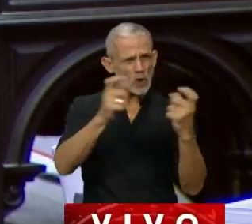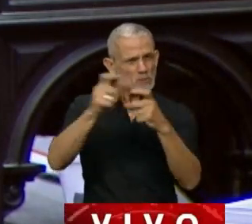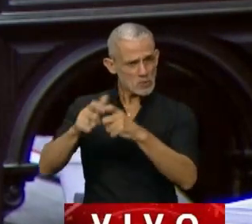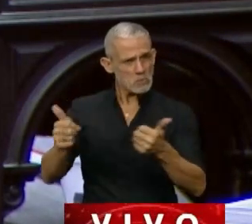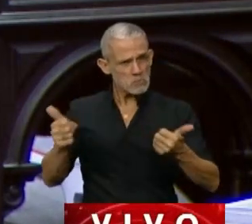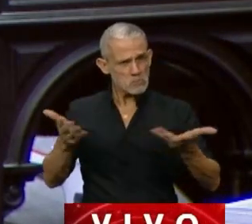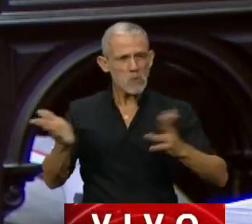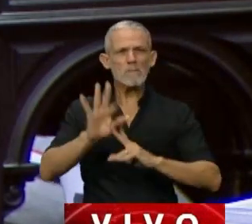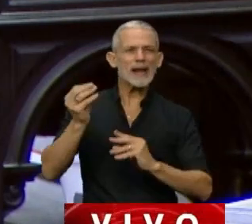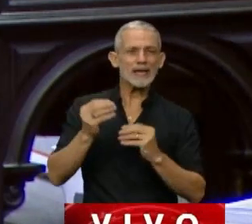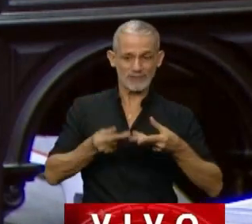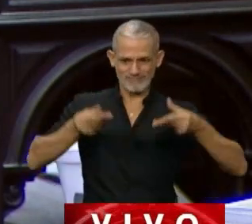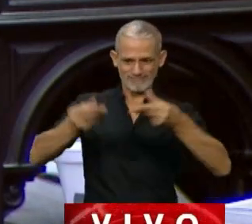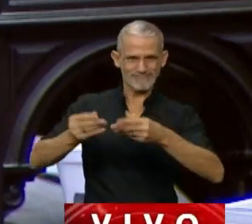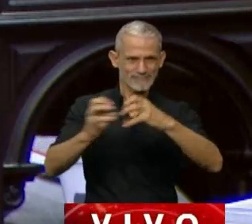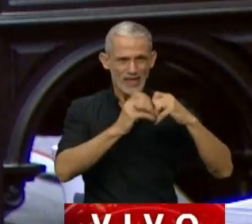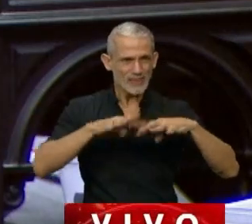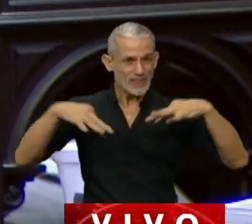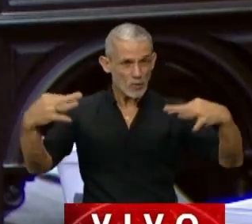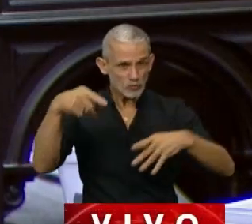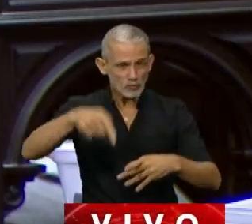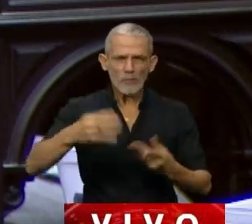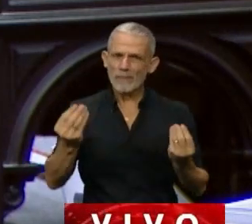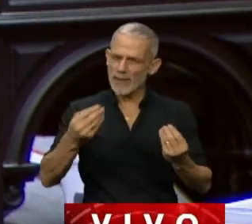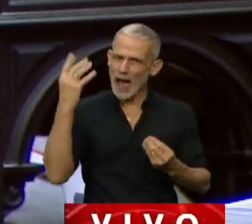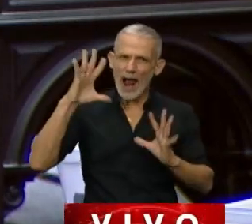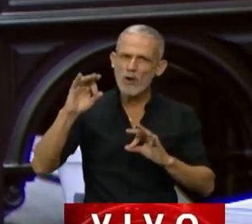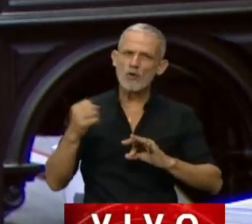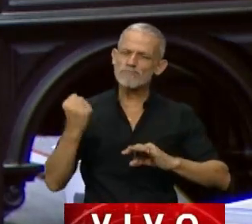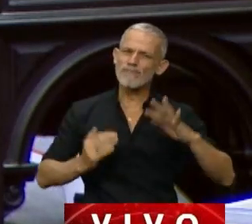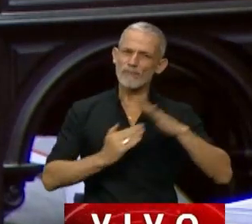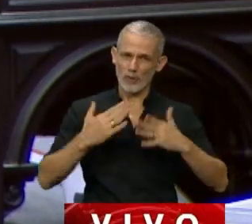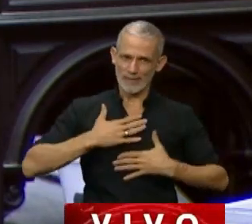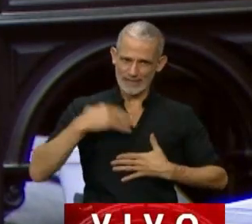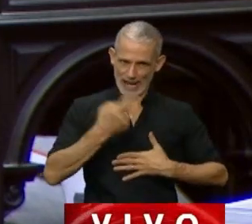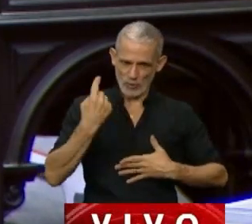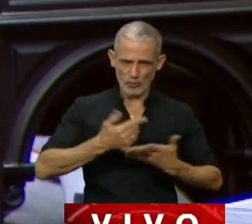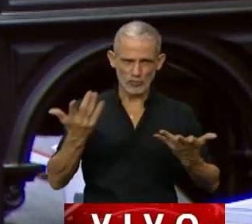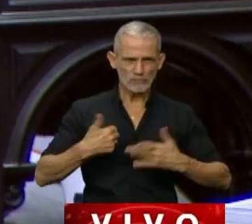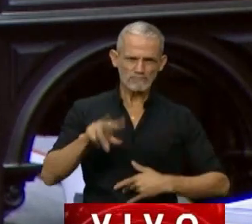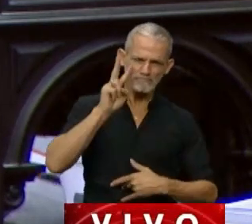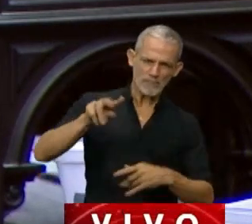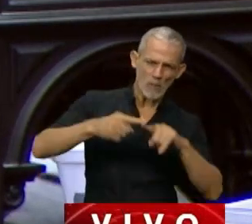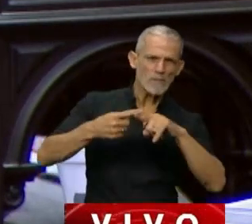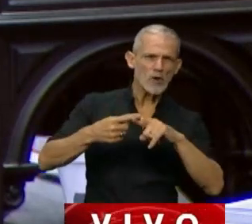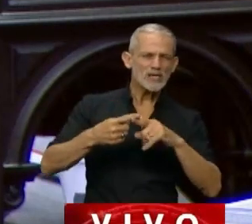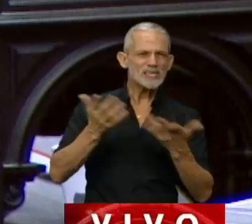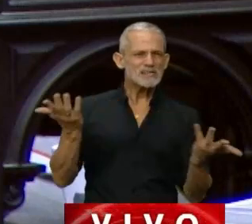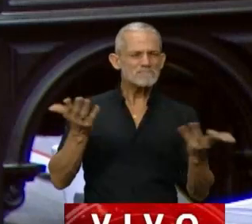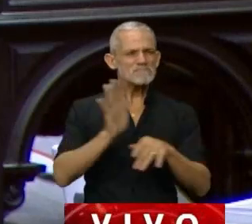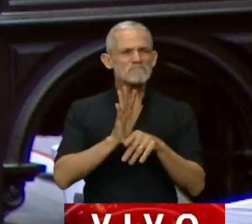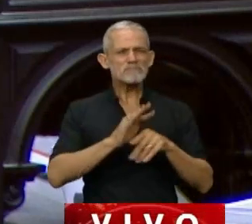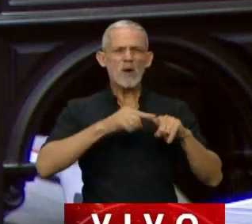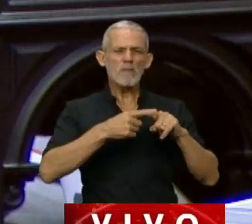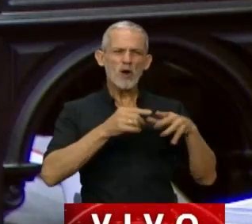discusión algo que para nosotros resulta fundamental. Vemos cómo la política se ha alejado de la